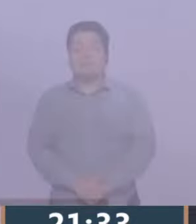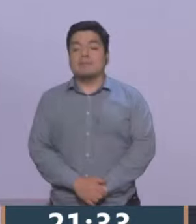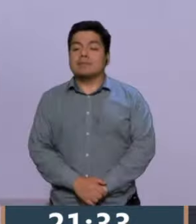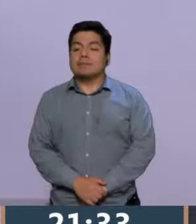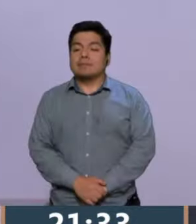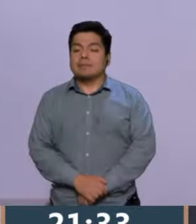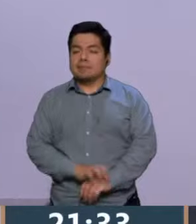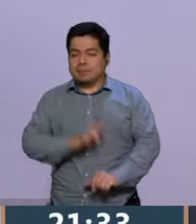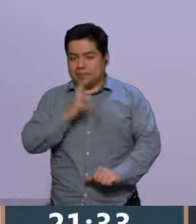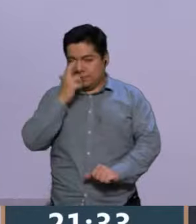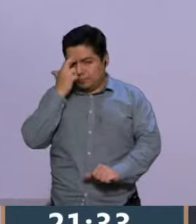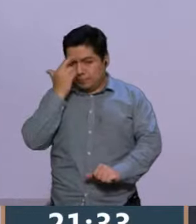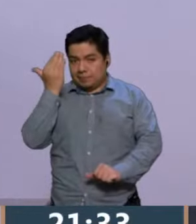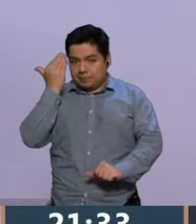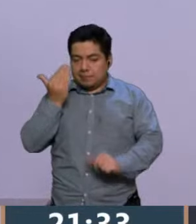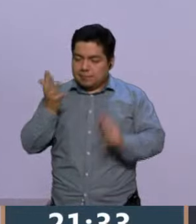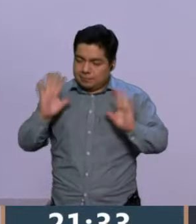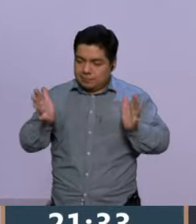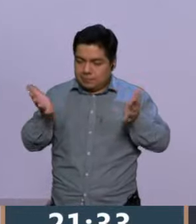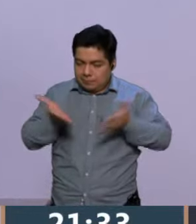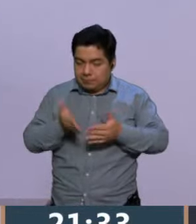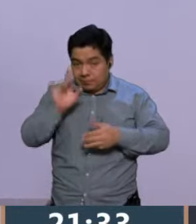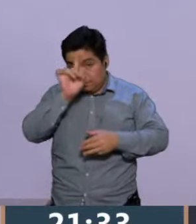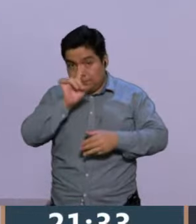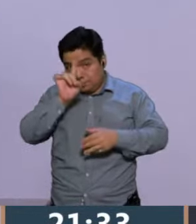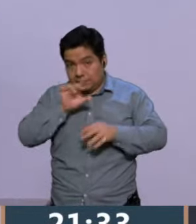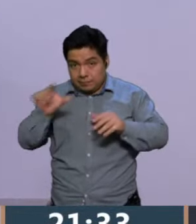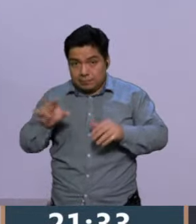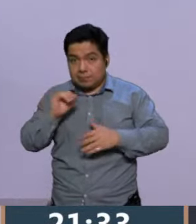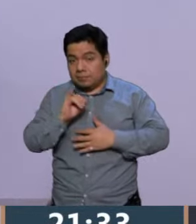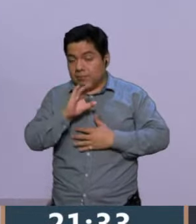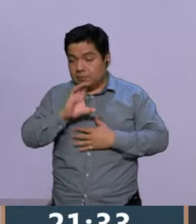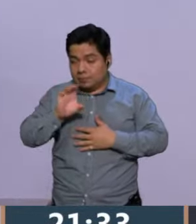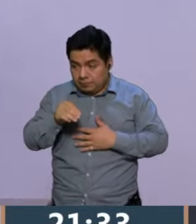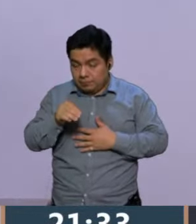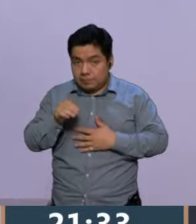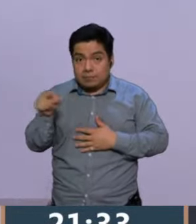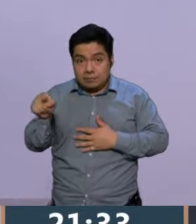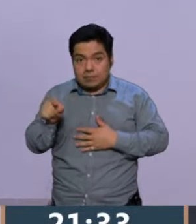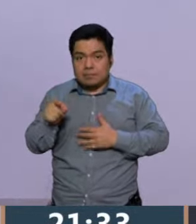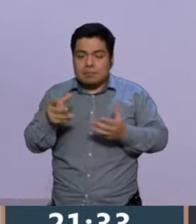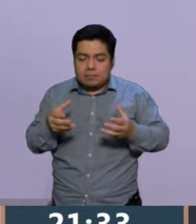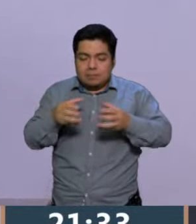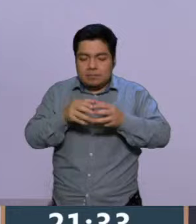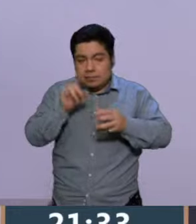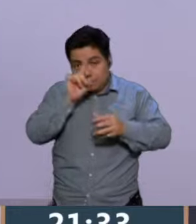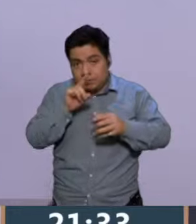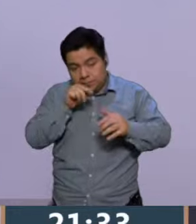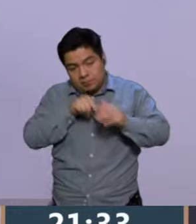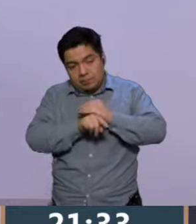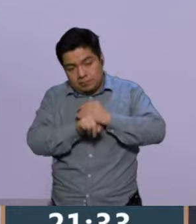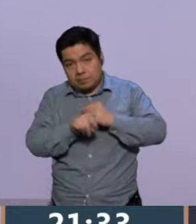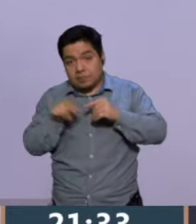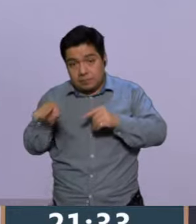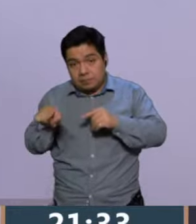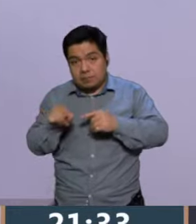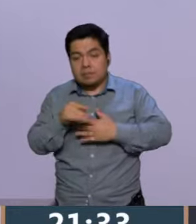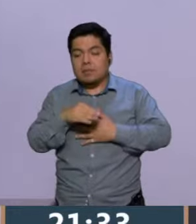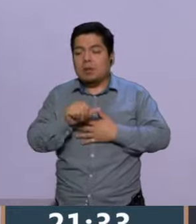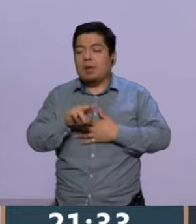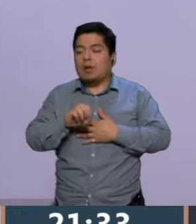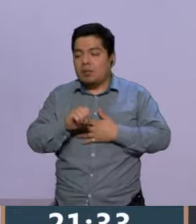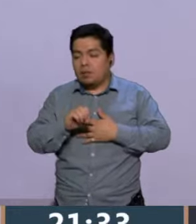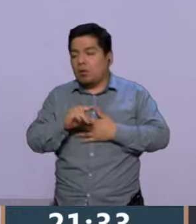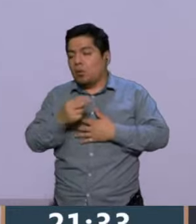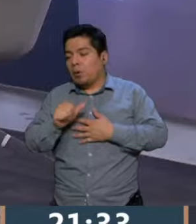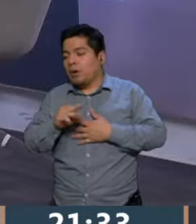Y como lo prometido es deuda, ya está con nosotros el consejero del Instituto Electoral de la Ciudad de México e integrante de la Comisión de Quejas de este instituto, Mauricio